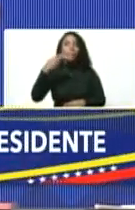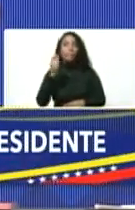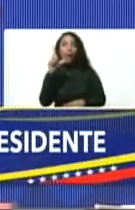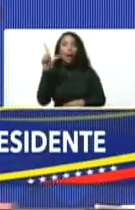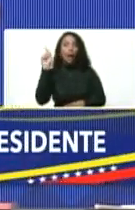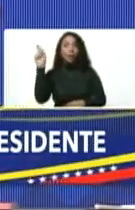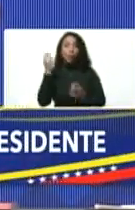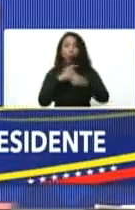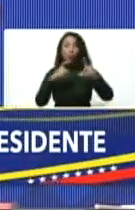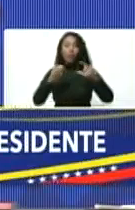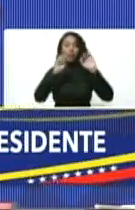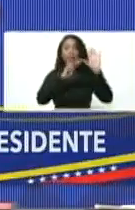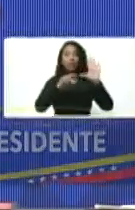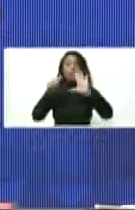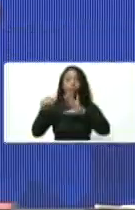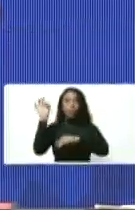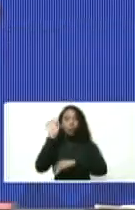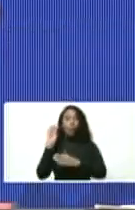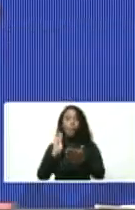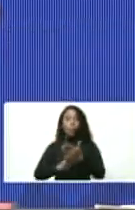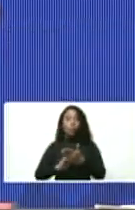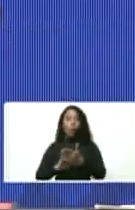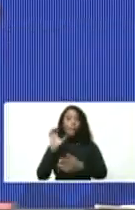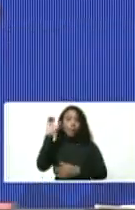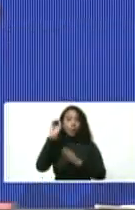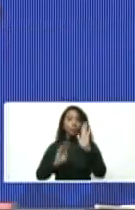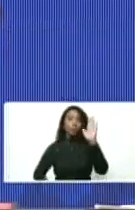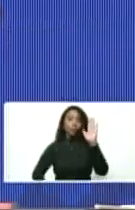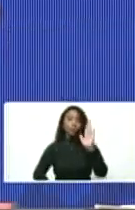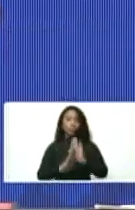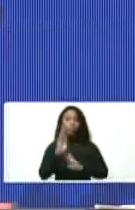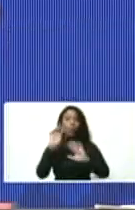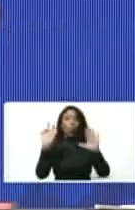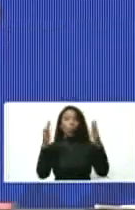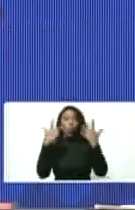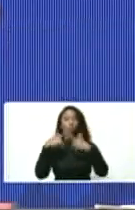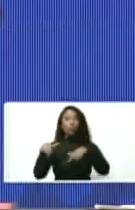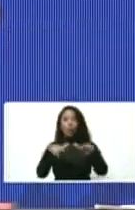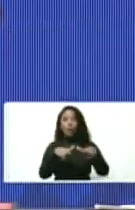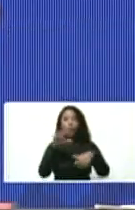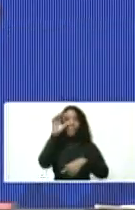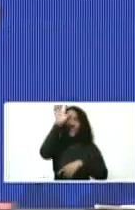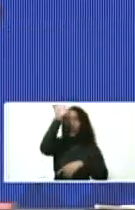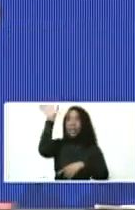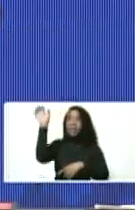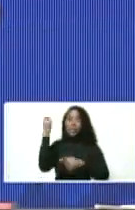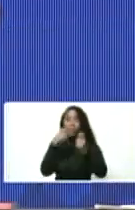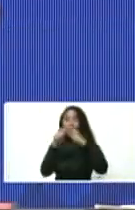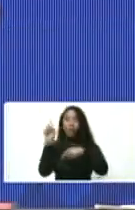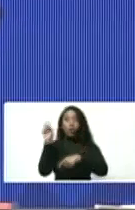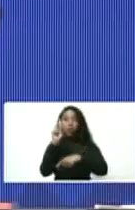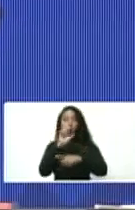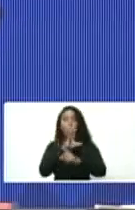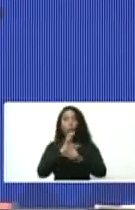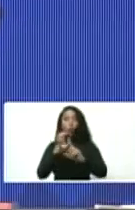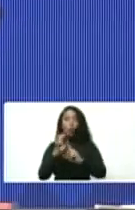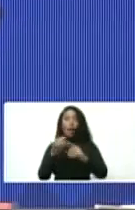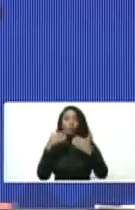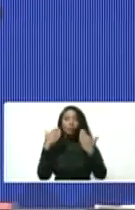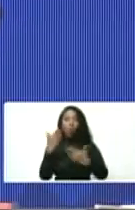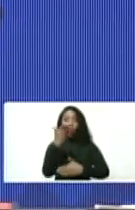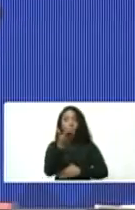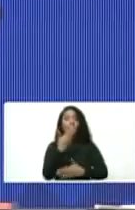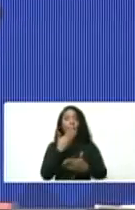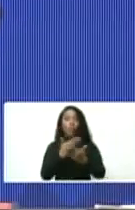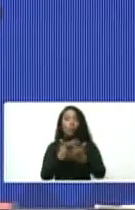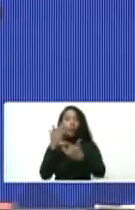del 76% y ubicó a nuestro país en el octavo lugar de países exportadores no tradicionales. Así que usted nos ha